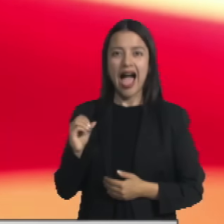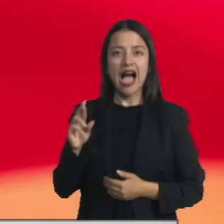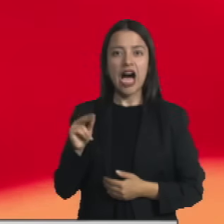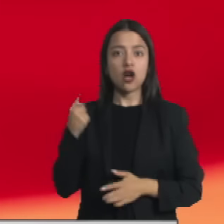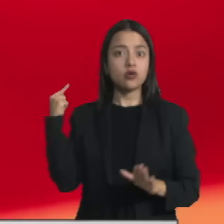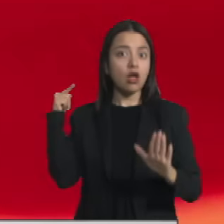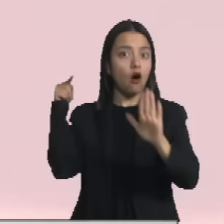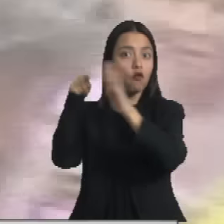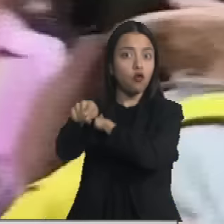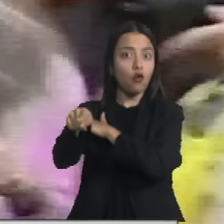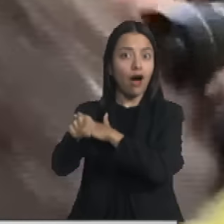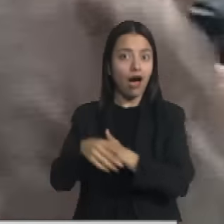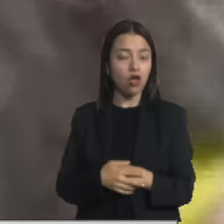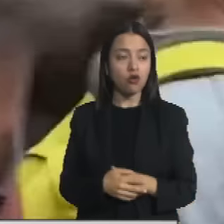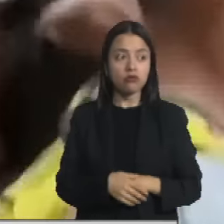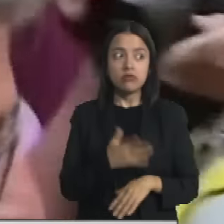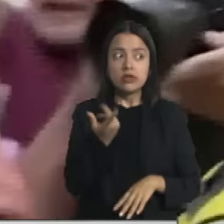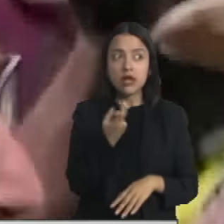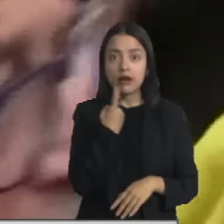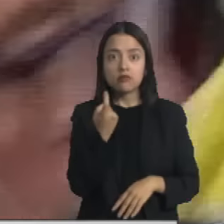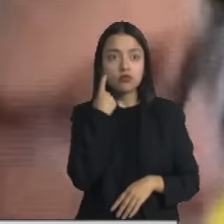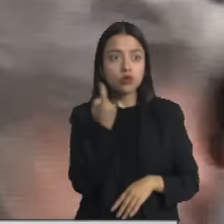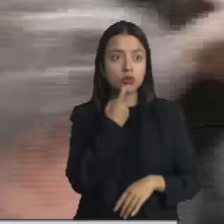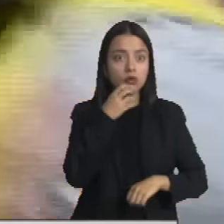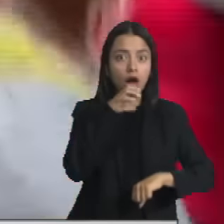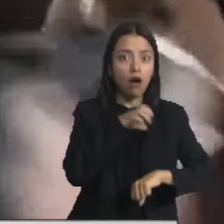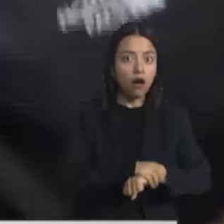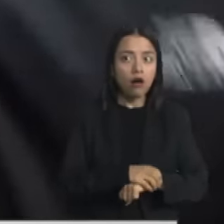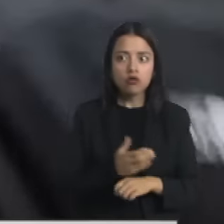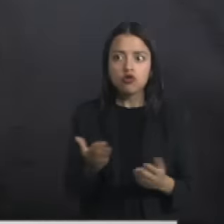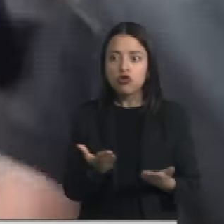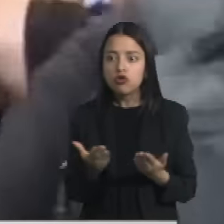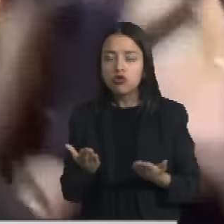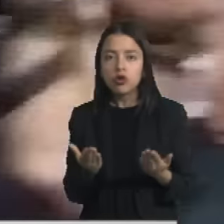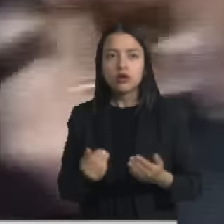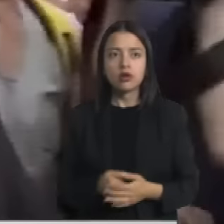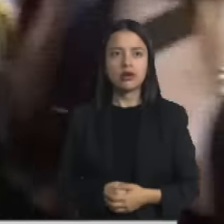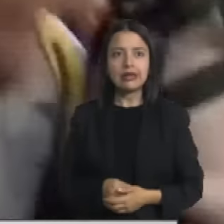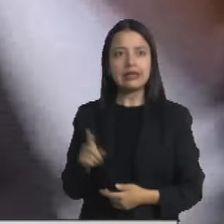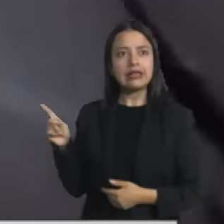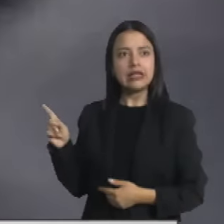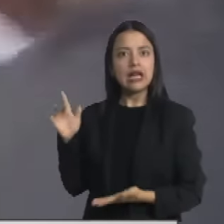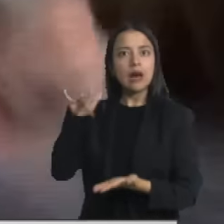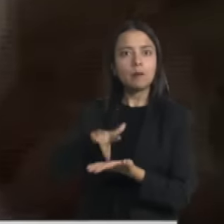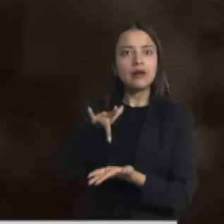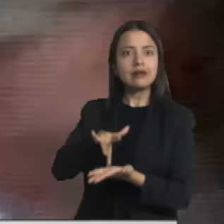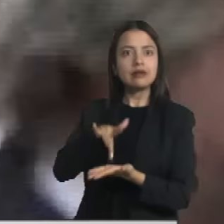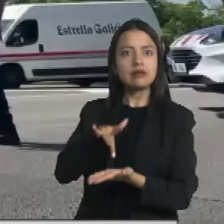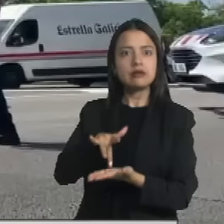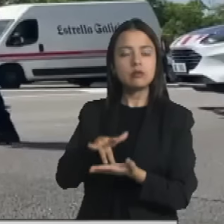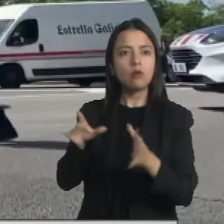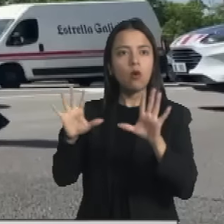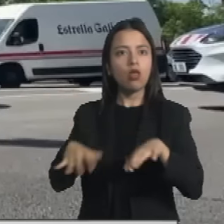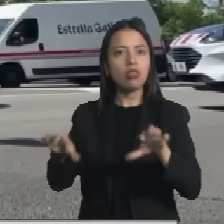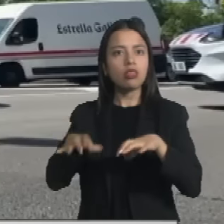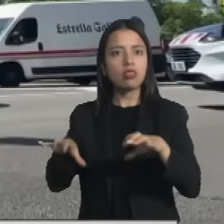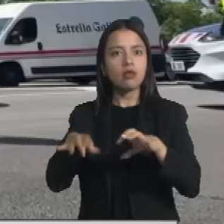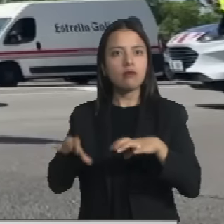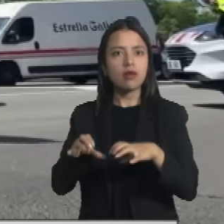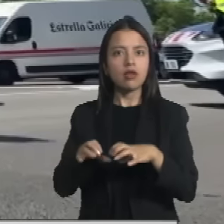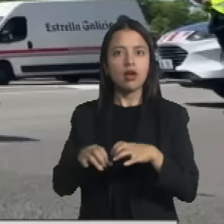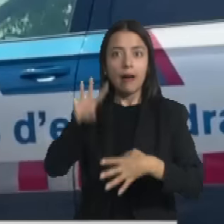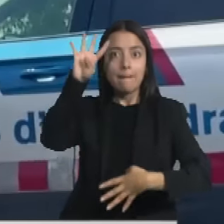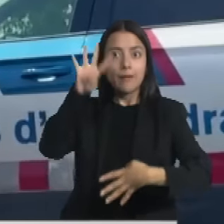de la justicia española desde ese mismo año, pisó suelo nacional en un mitin en Barcelona y luego desapareció, lo que provocó una